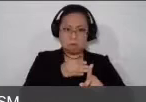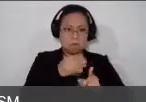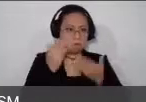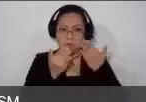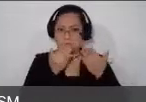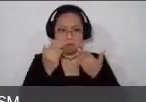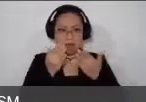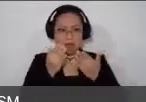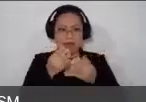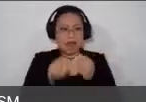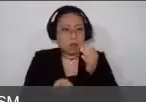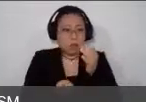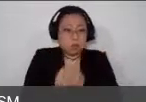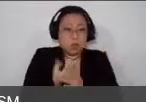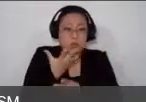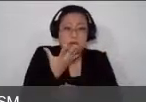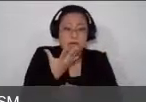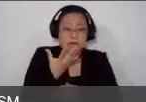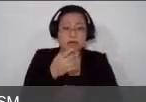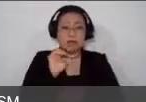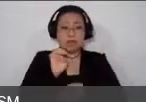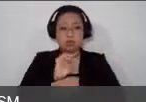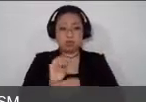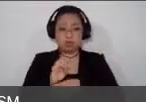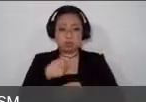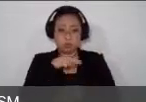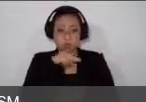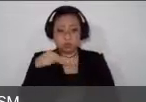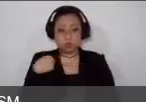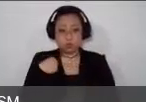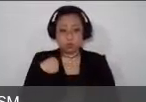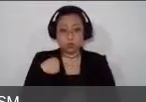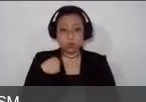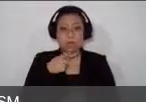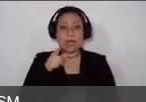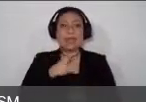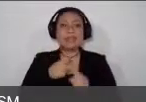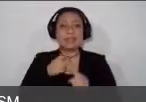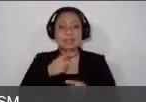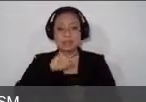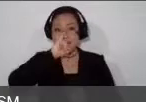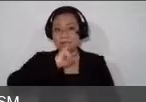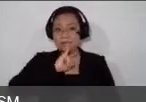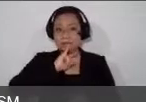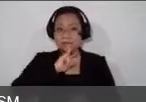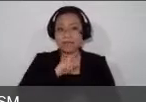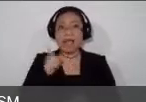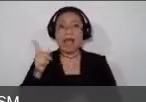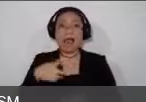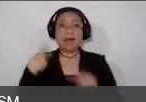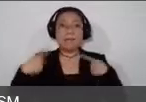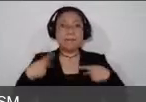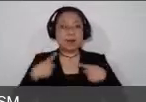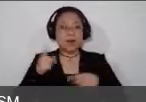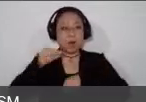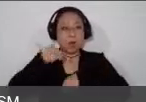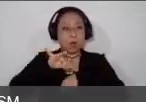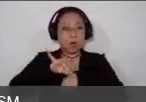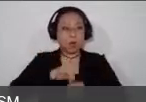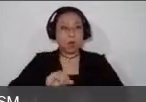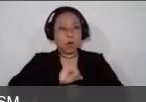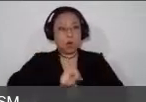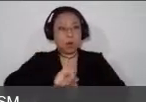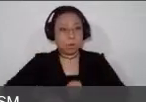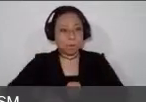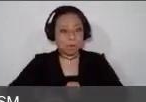reciente y en los quirófanos el que mandaba en el cirujano y allí todo el mundo cumplía